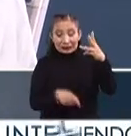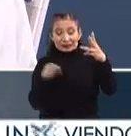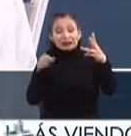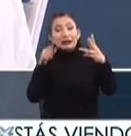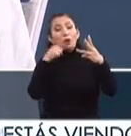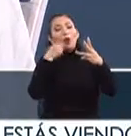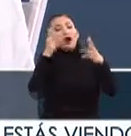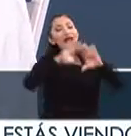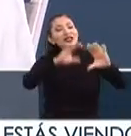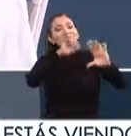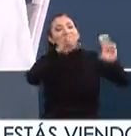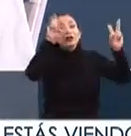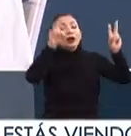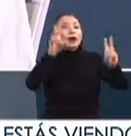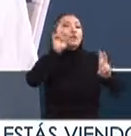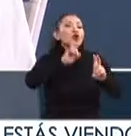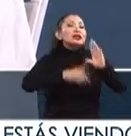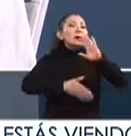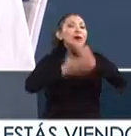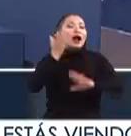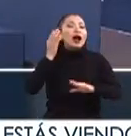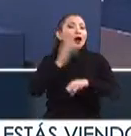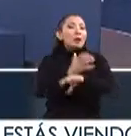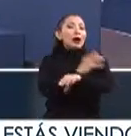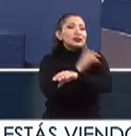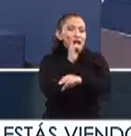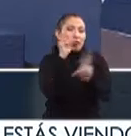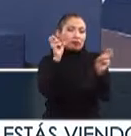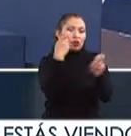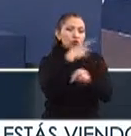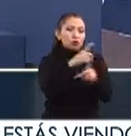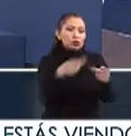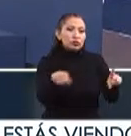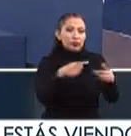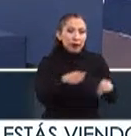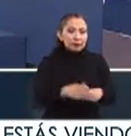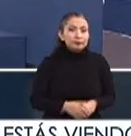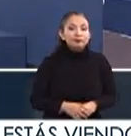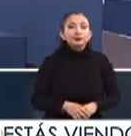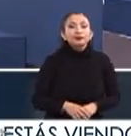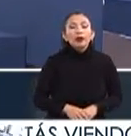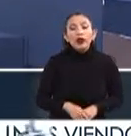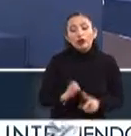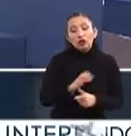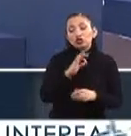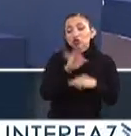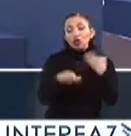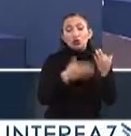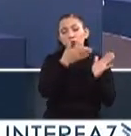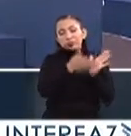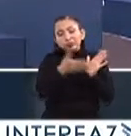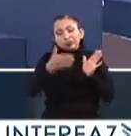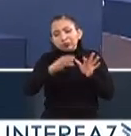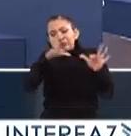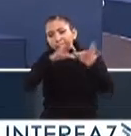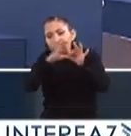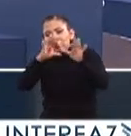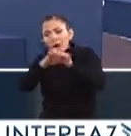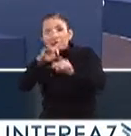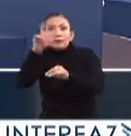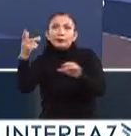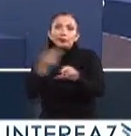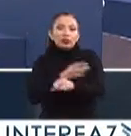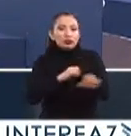con la canción de Mujer se va la vida compañera, que es el título que le da nombre al documental. Entonces, bueno, todo se fue hilando, luego pues nos